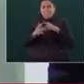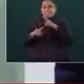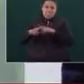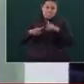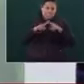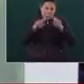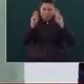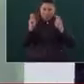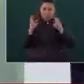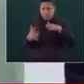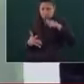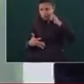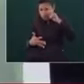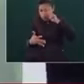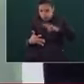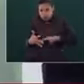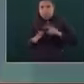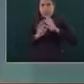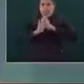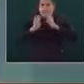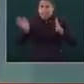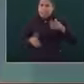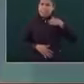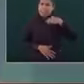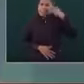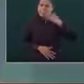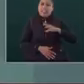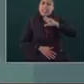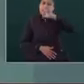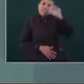de la inteligencia